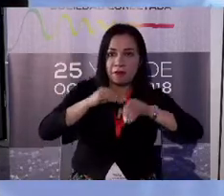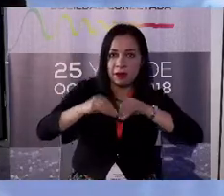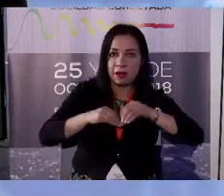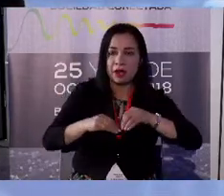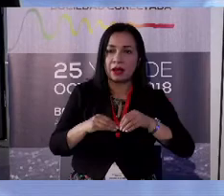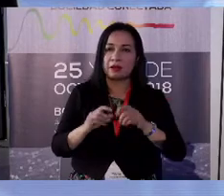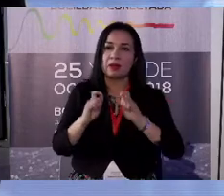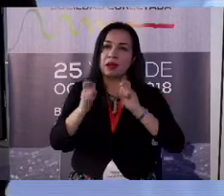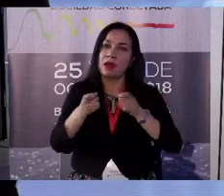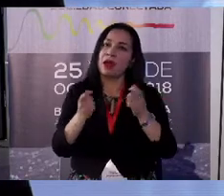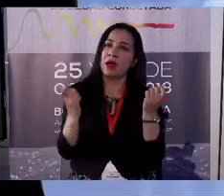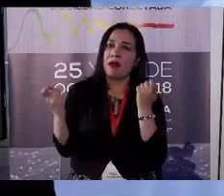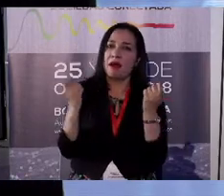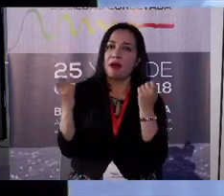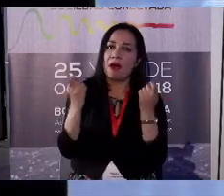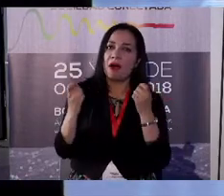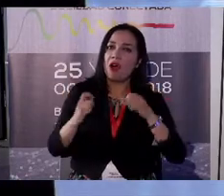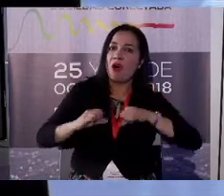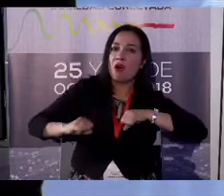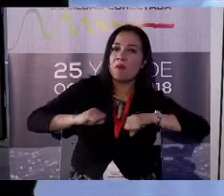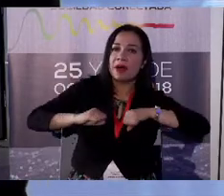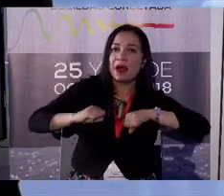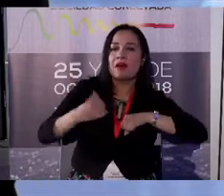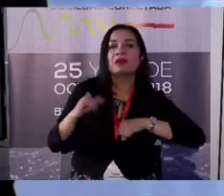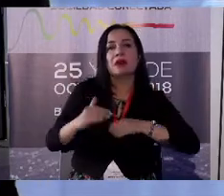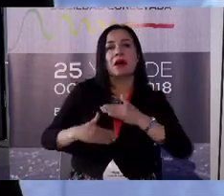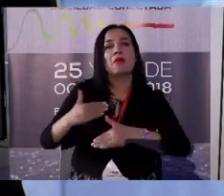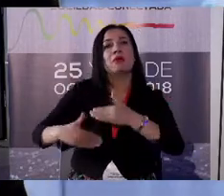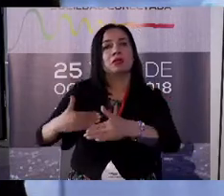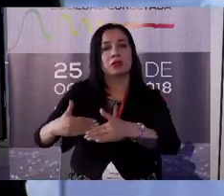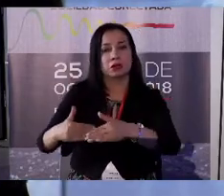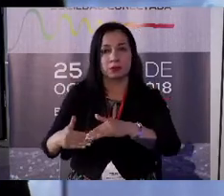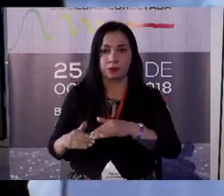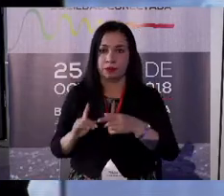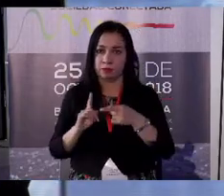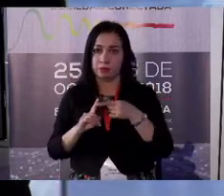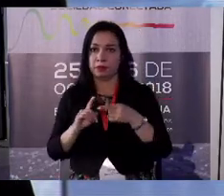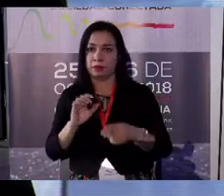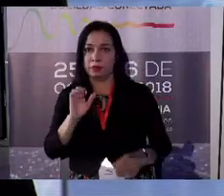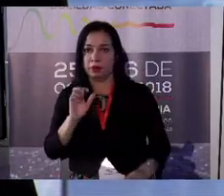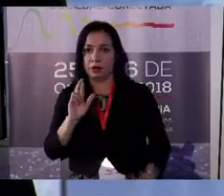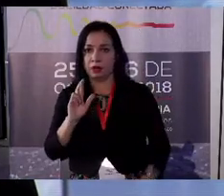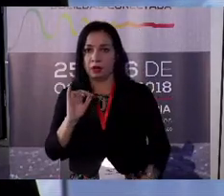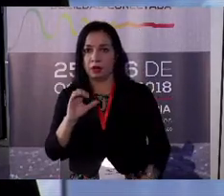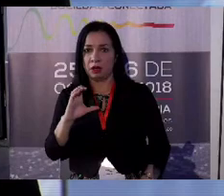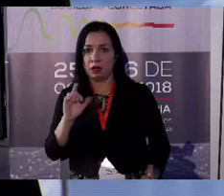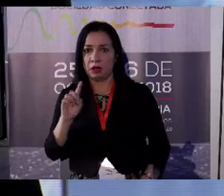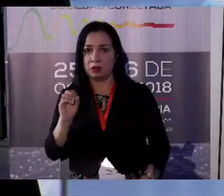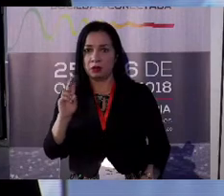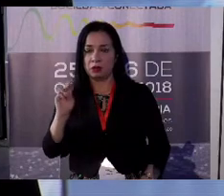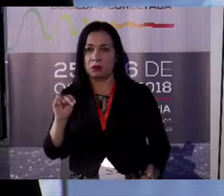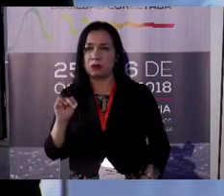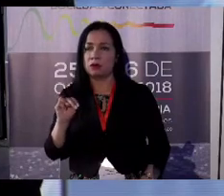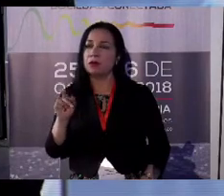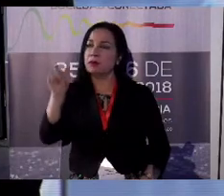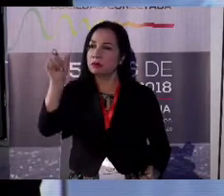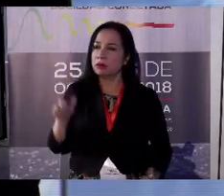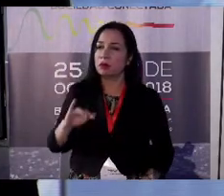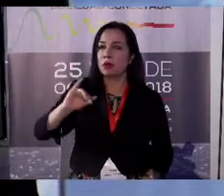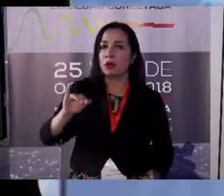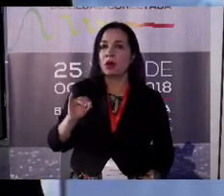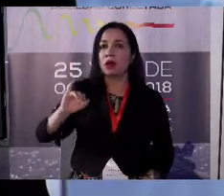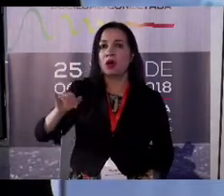proceso. De Ericsson, José Ayala, quien está a cargo de las relaciones con el gobierno e industria para América